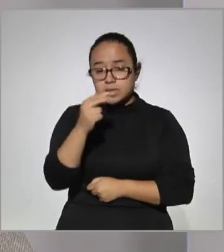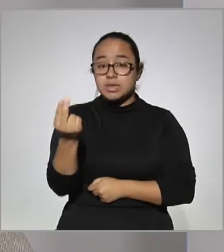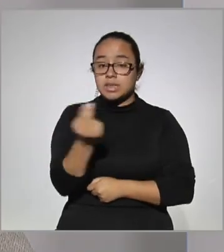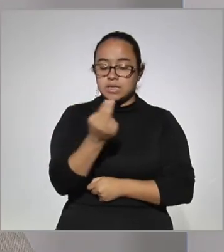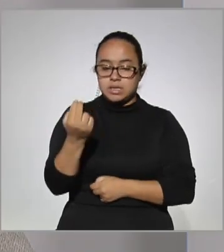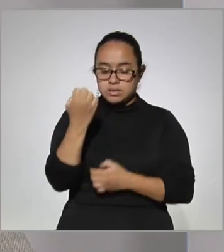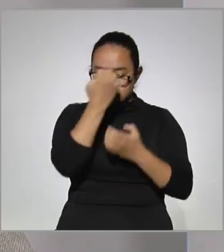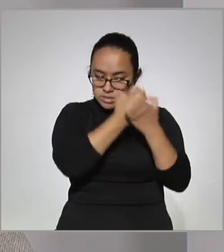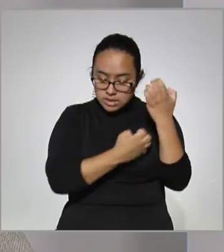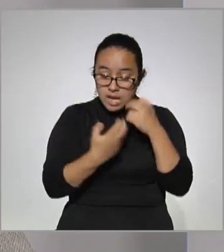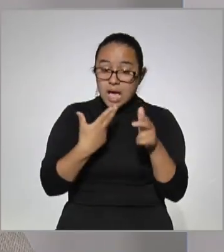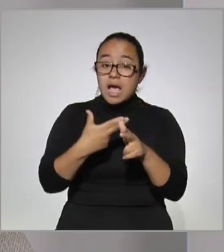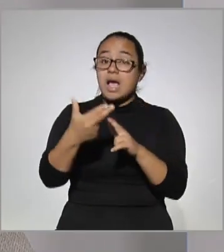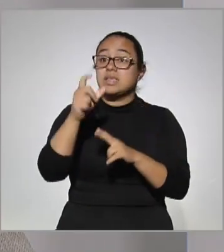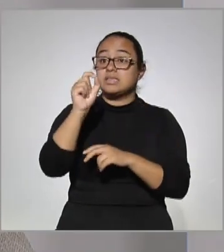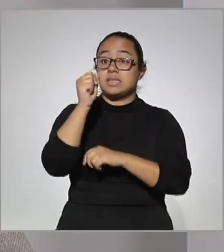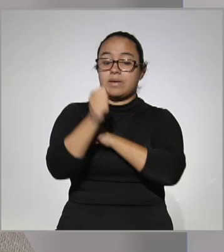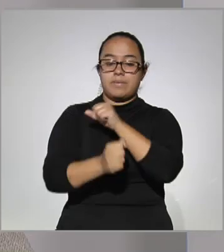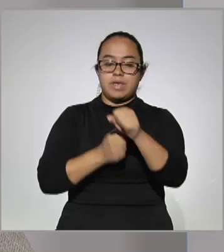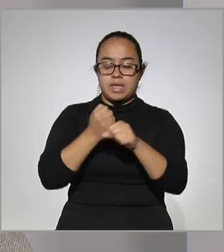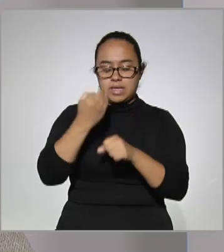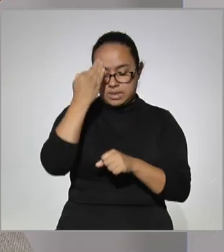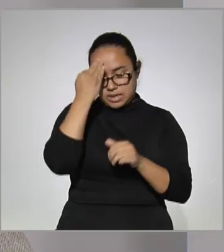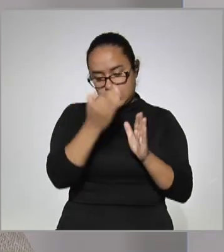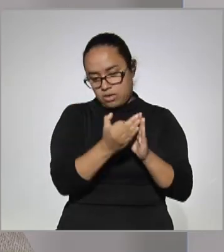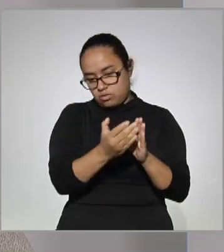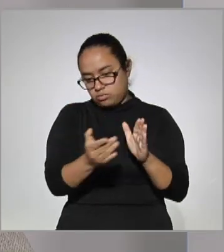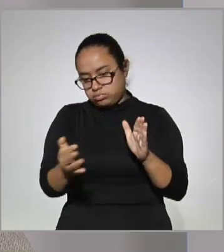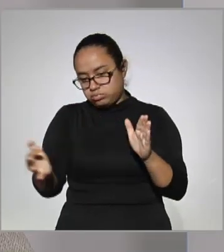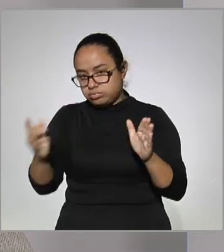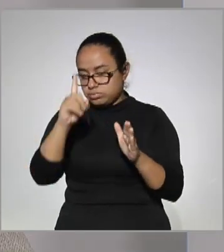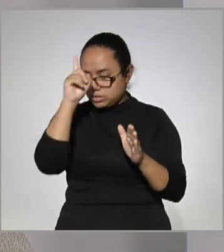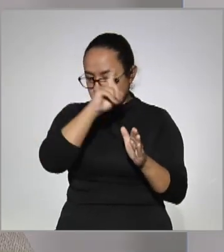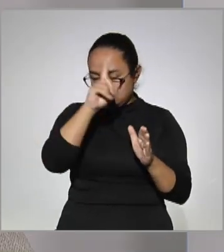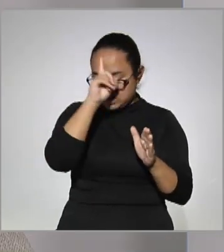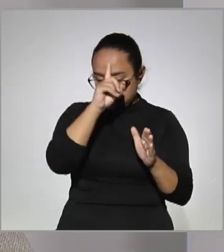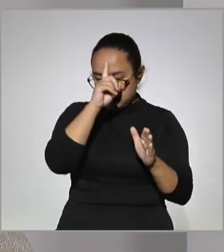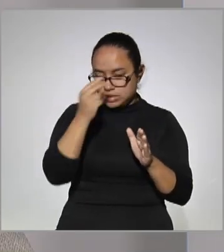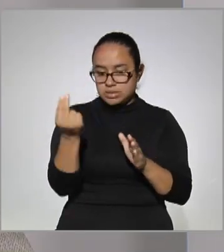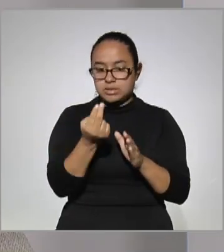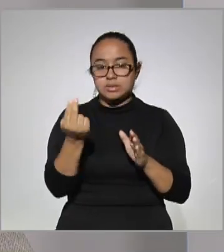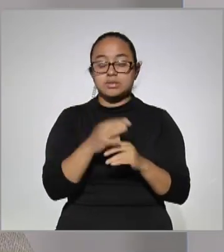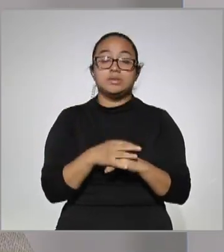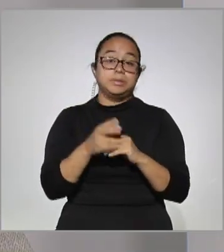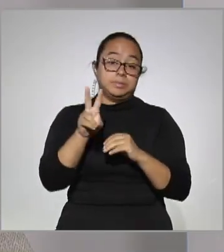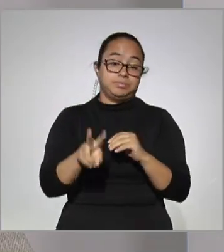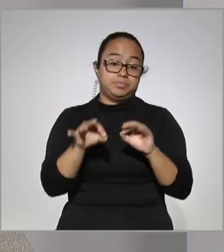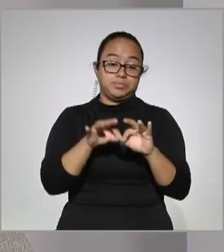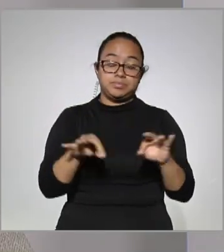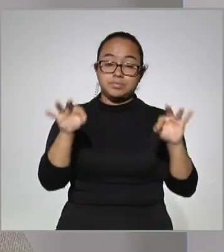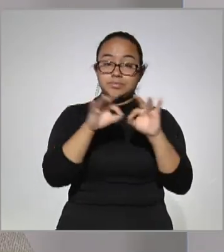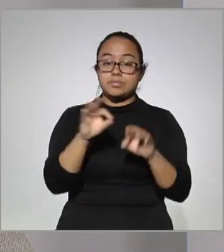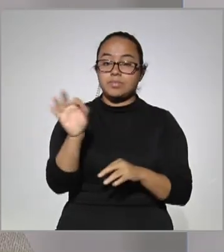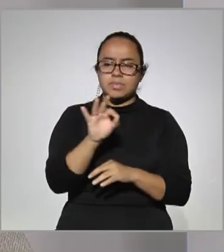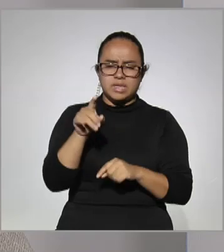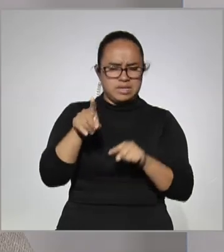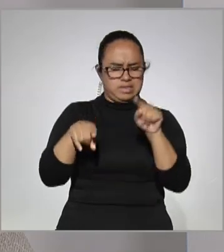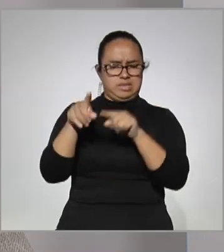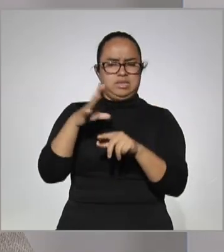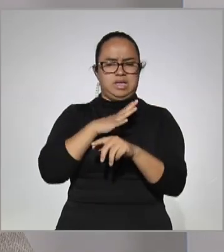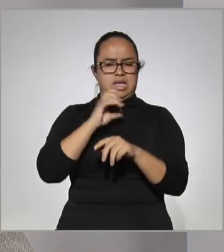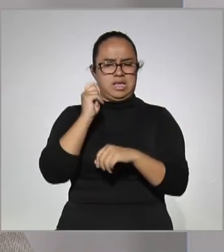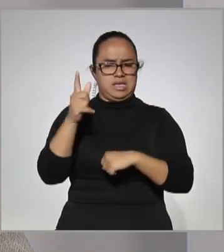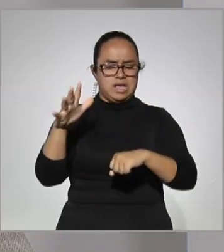un seguimiento hasta por 20 años, o sea, en el periodo que se recomienda. Entonces, sí es importante que si tienen una alteración, que si